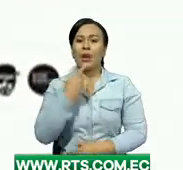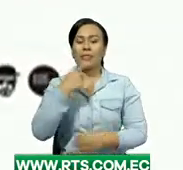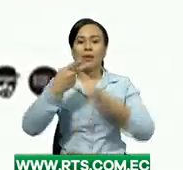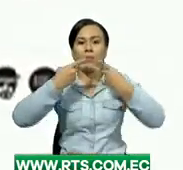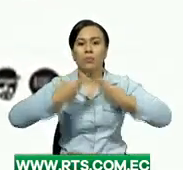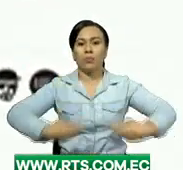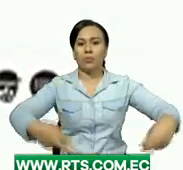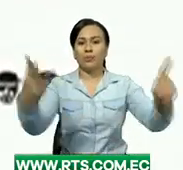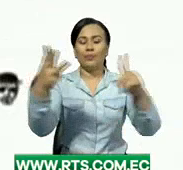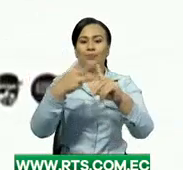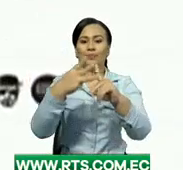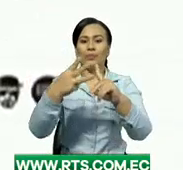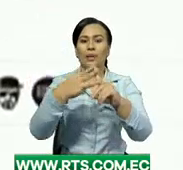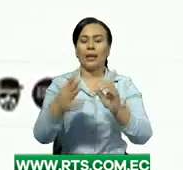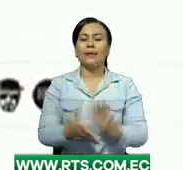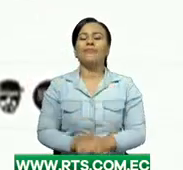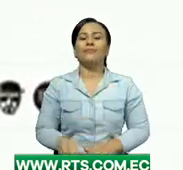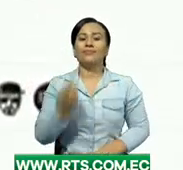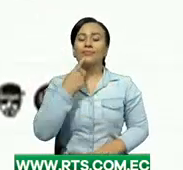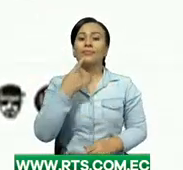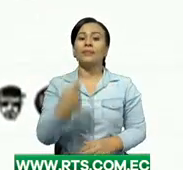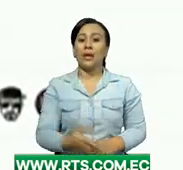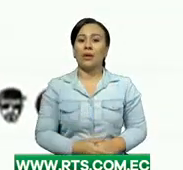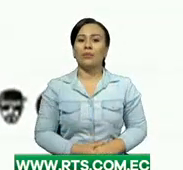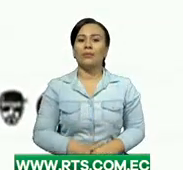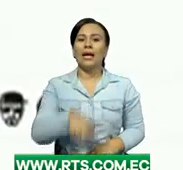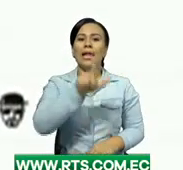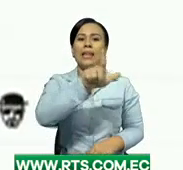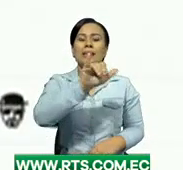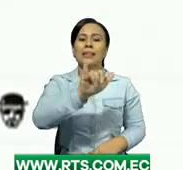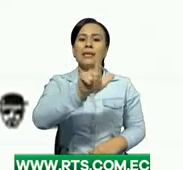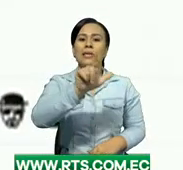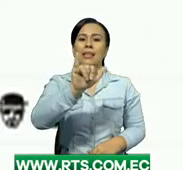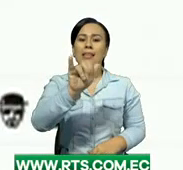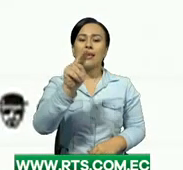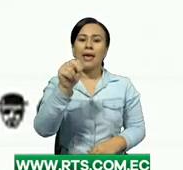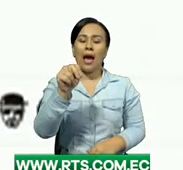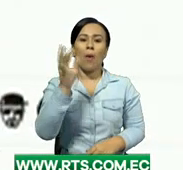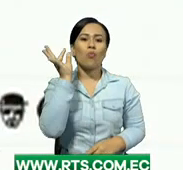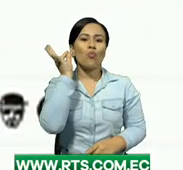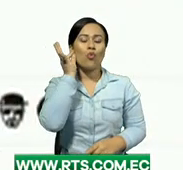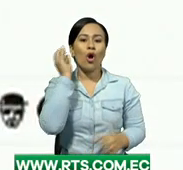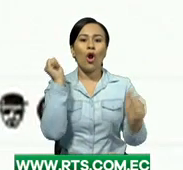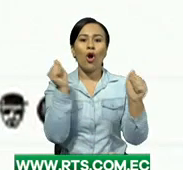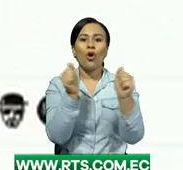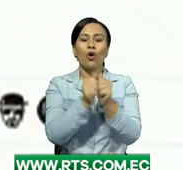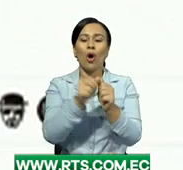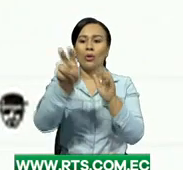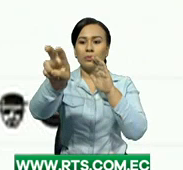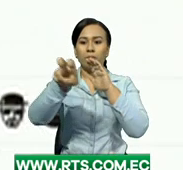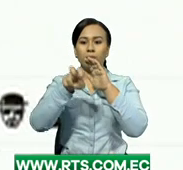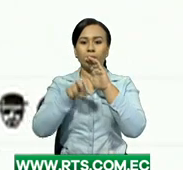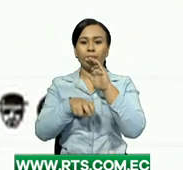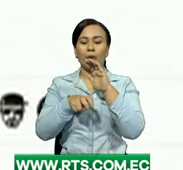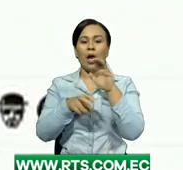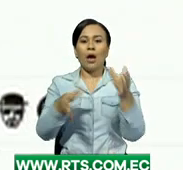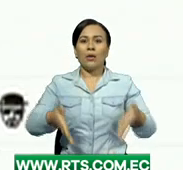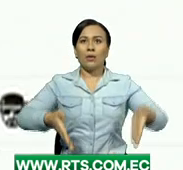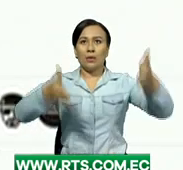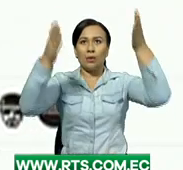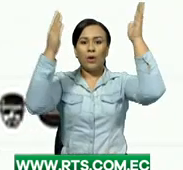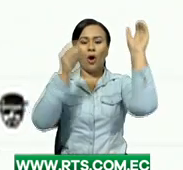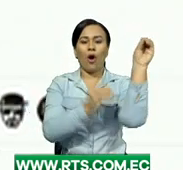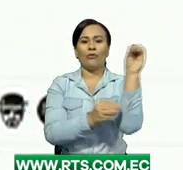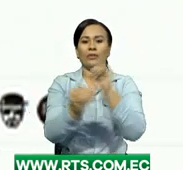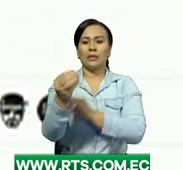redes sociales, aseguraba que Lilian Tintori y su hija ingresaron como huéspedes a residencia de nuestra